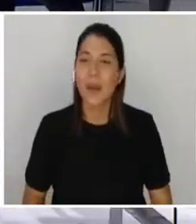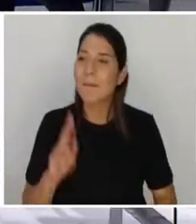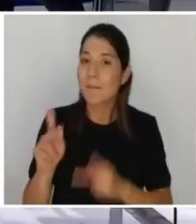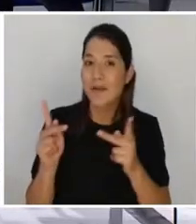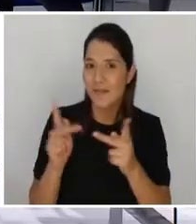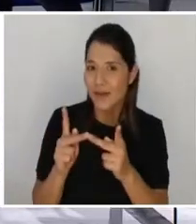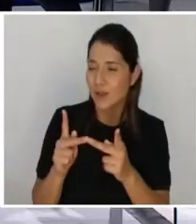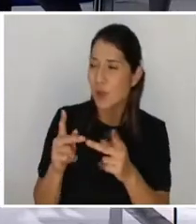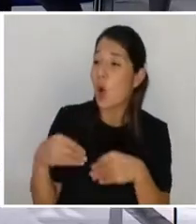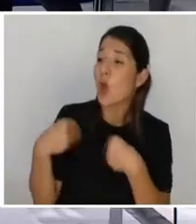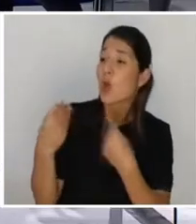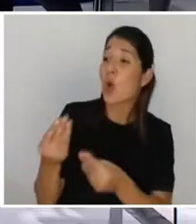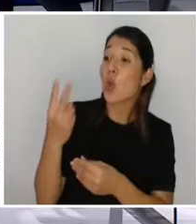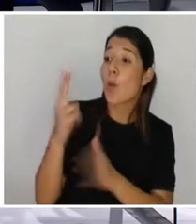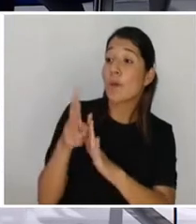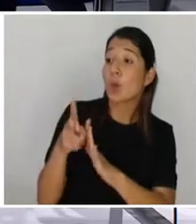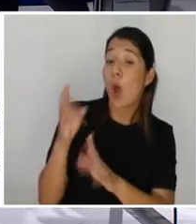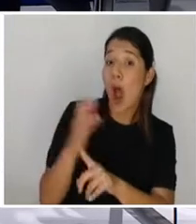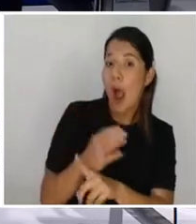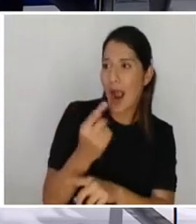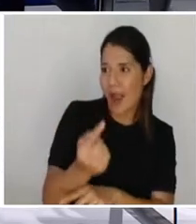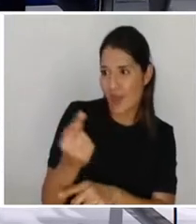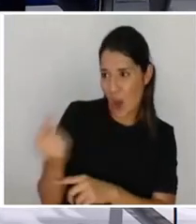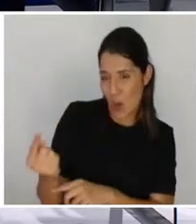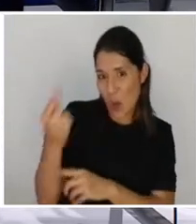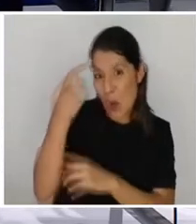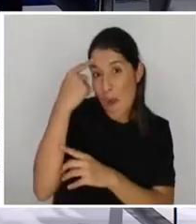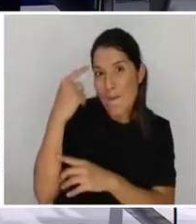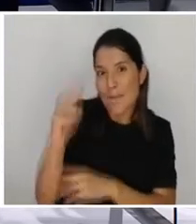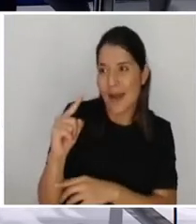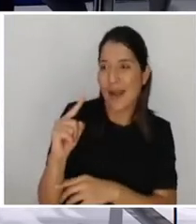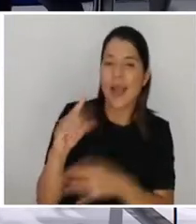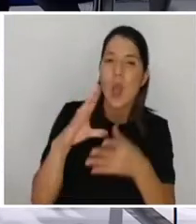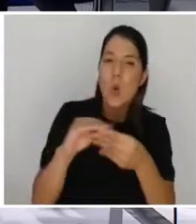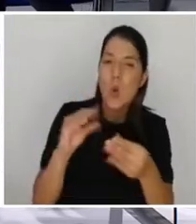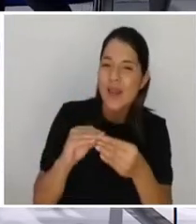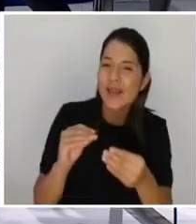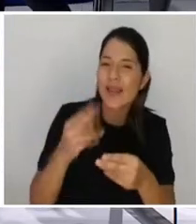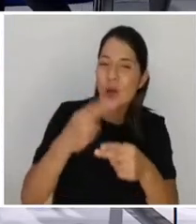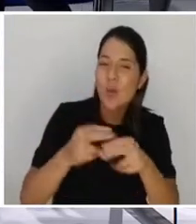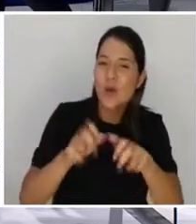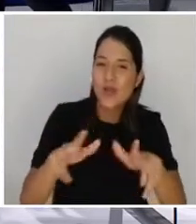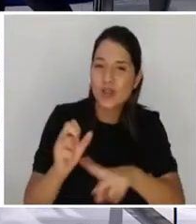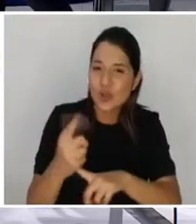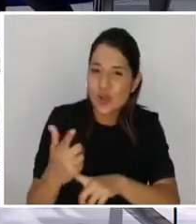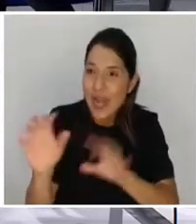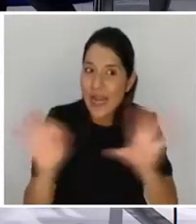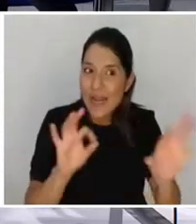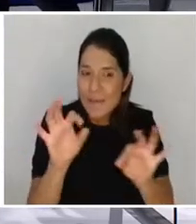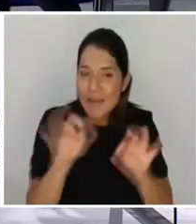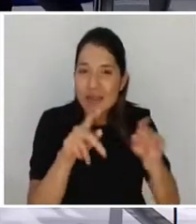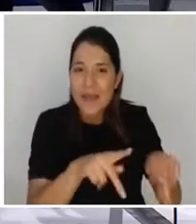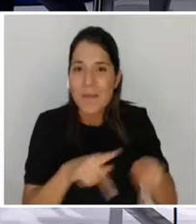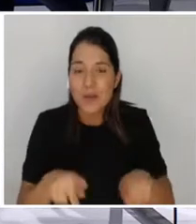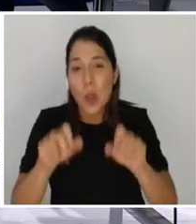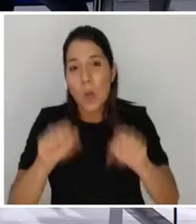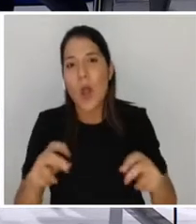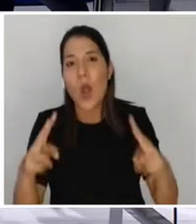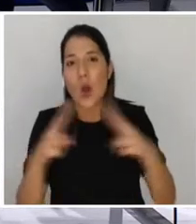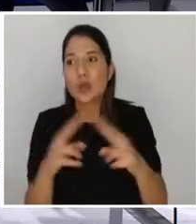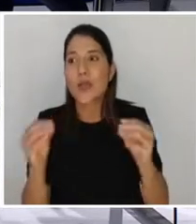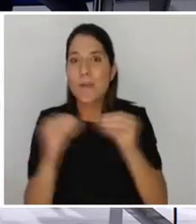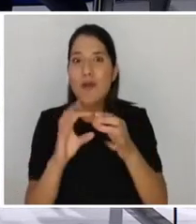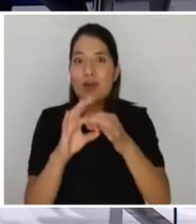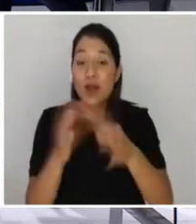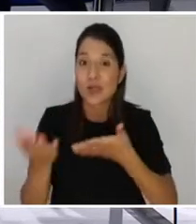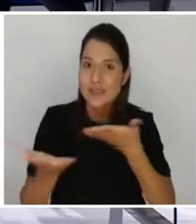a cada una para que se anuncien en sus redes sociales, le hagan invitación a las personas para que puedan conocer más de los servicios que ustedes brindan y, por